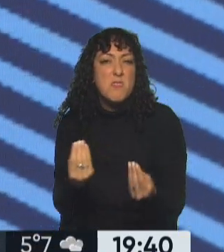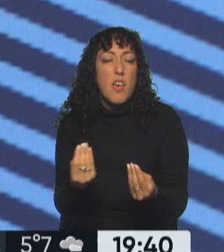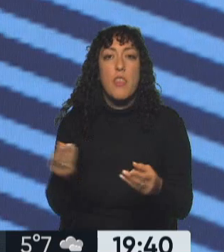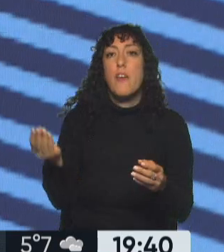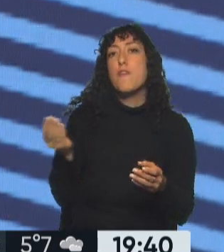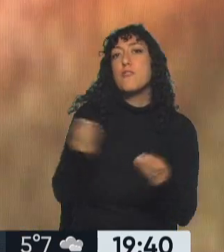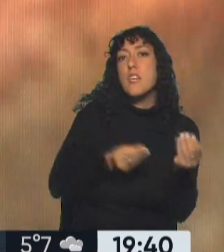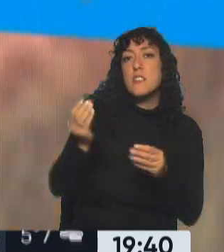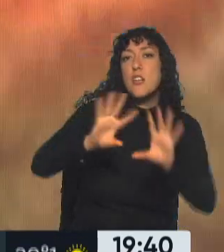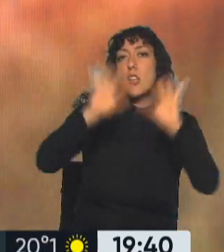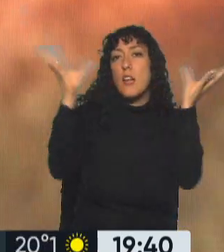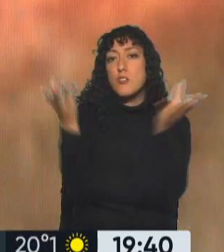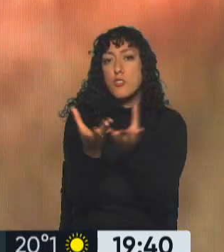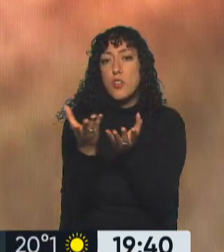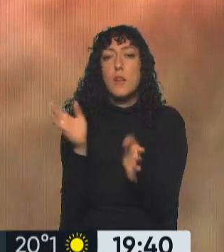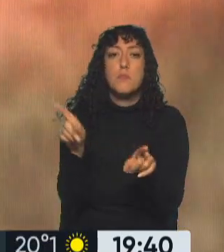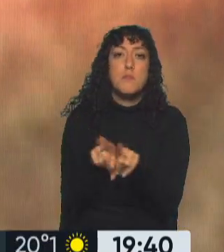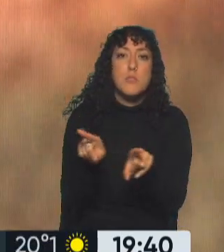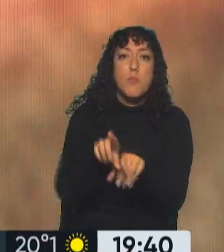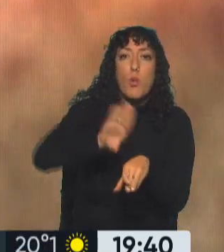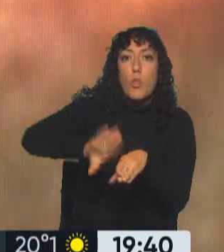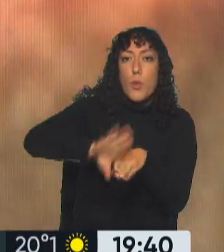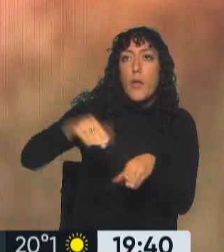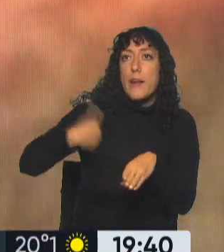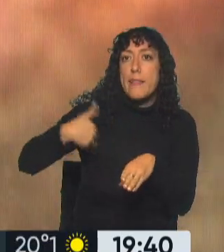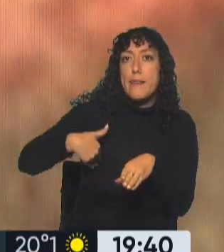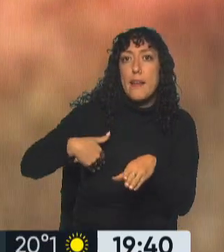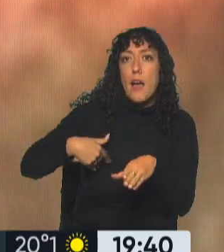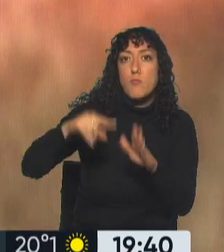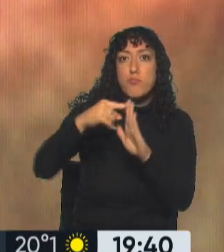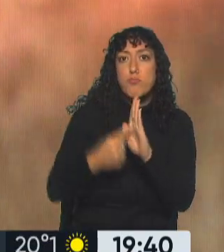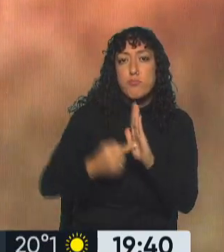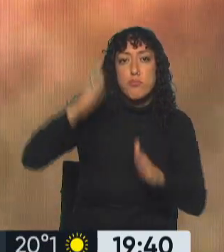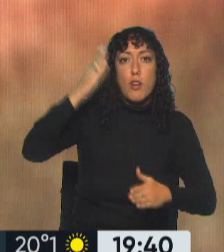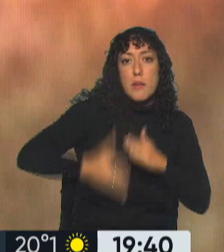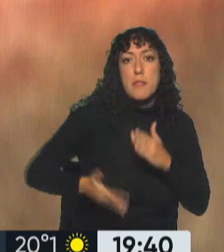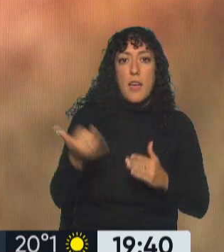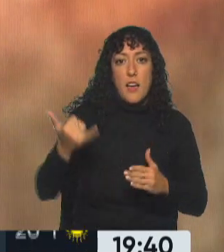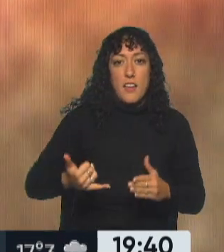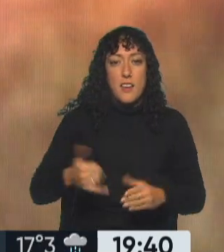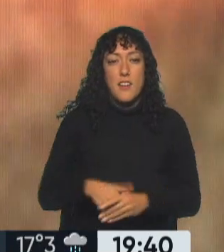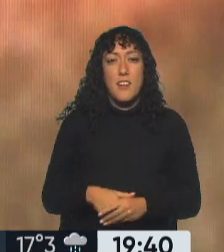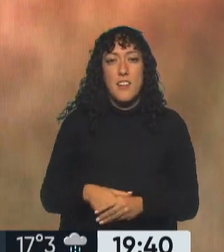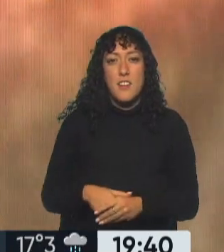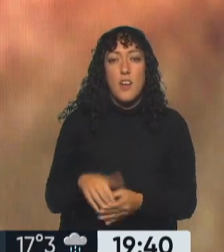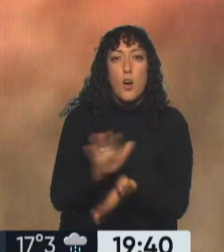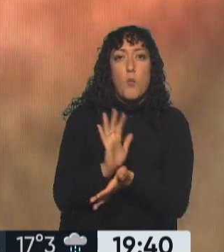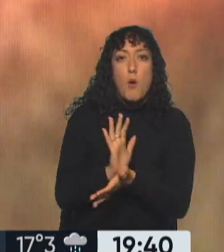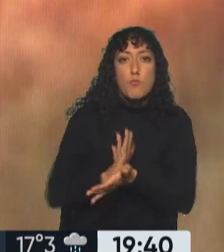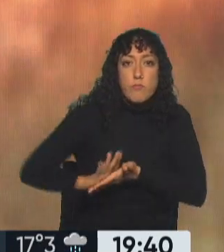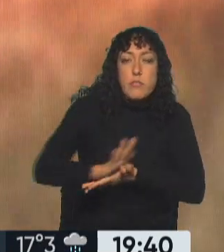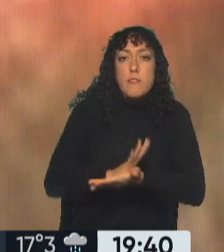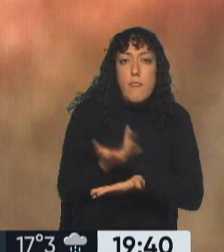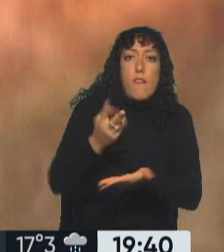financiero internacional. La Argentina condicionada por la deuda, siempre al borde de una renegociación. Es una